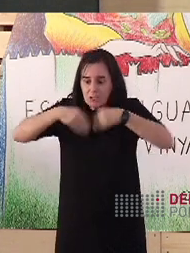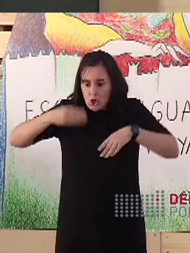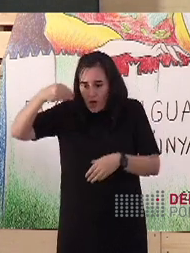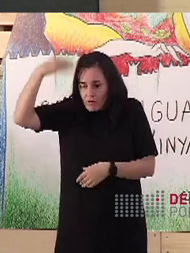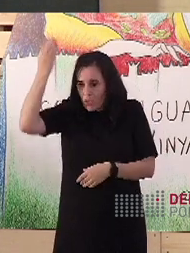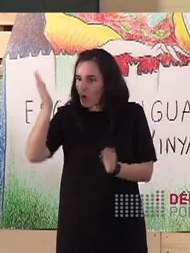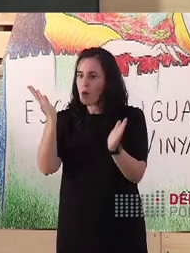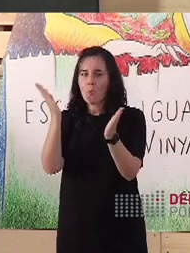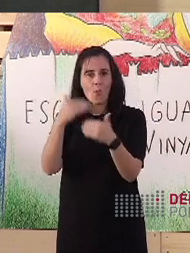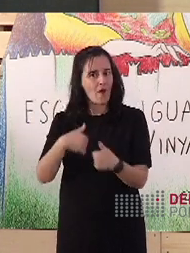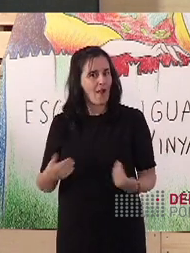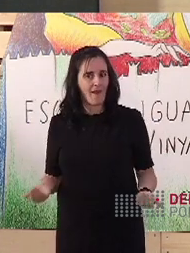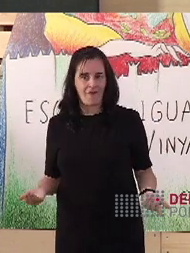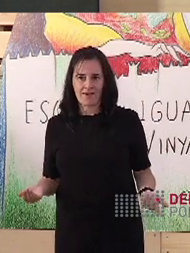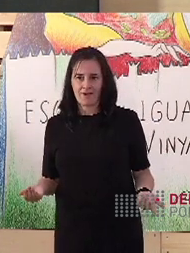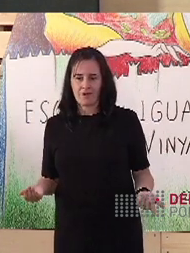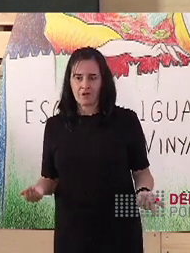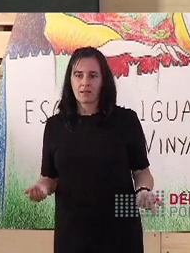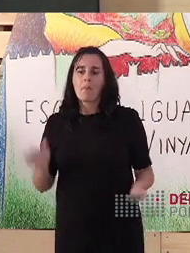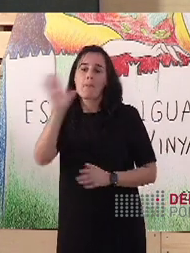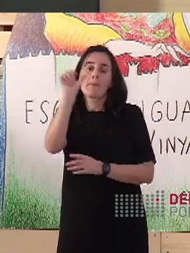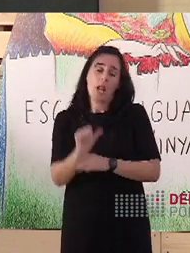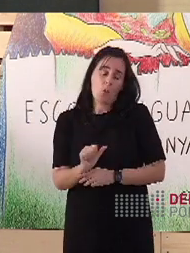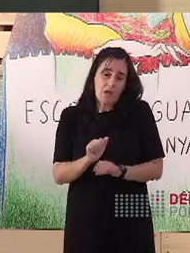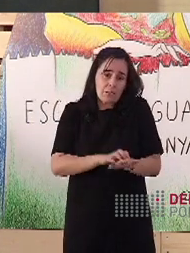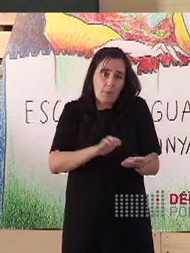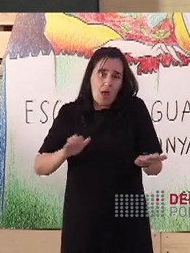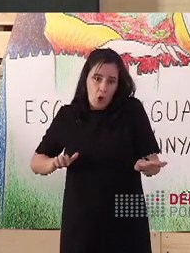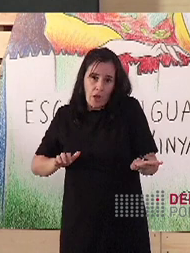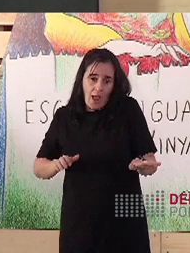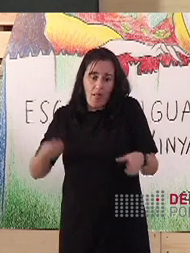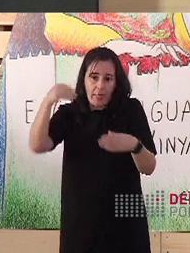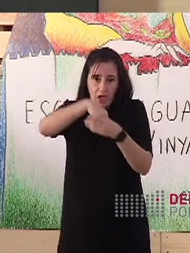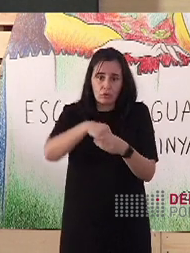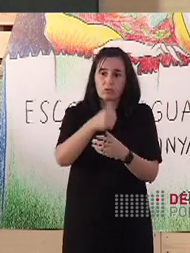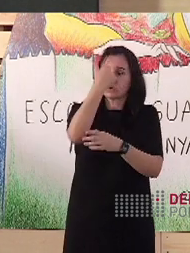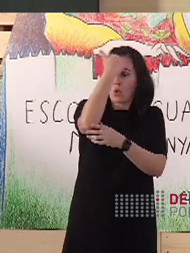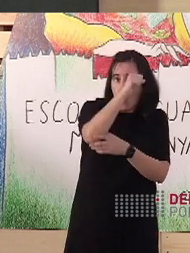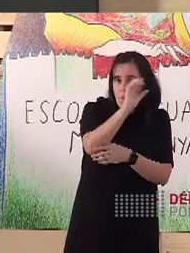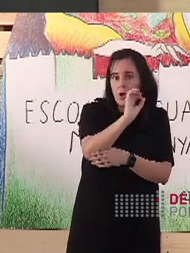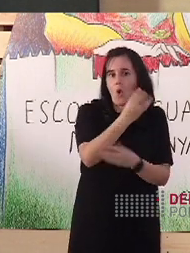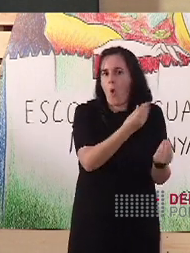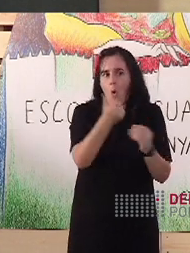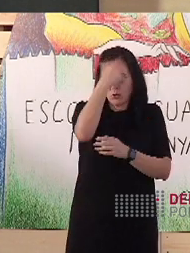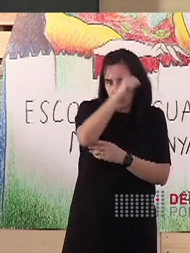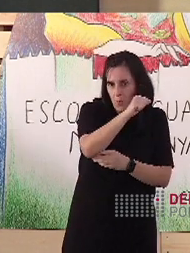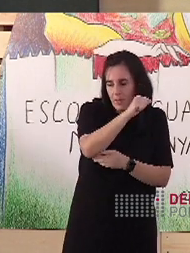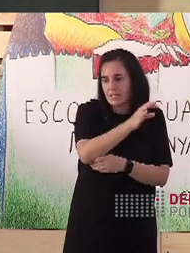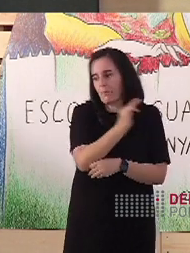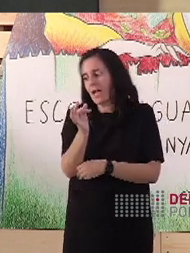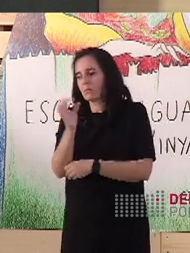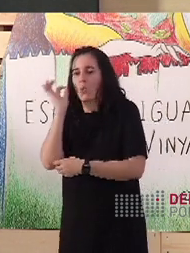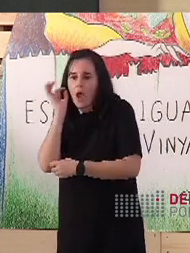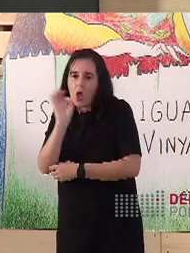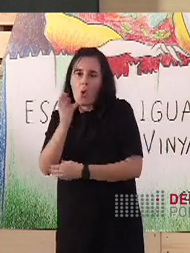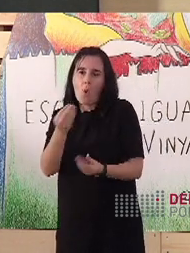Cuando en la mayoría de las películas lo que hay es un hombre o muchos hombres y una mujer o muchas mujeres, pero